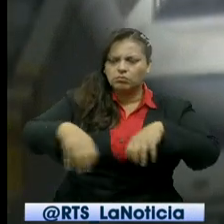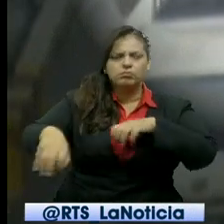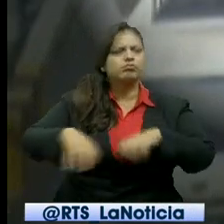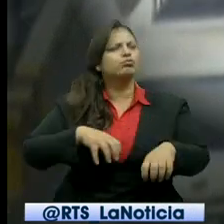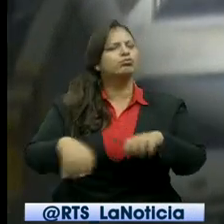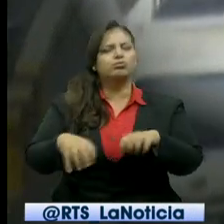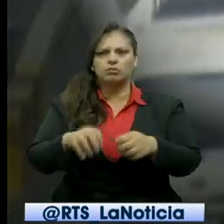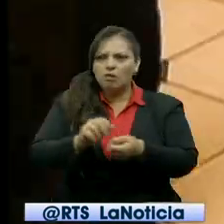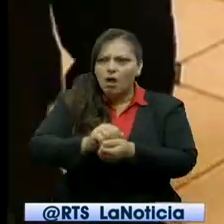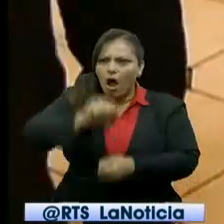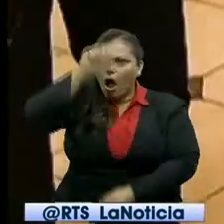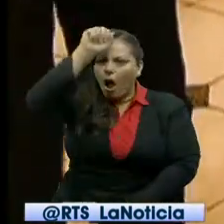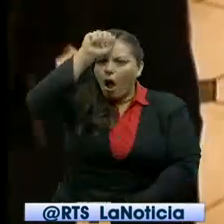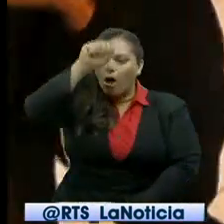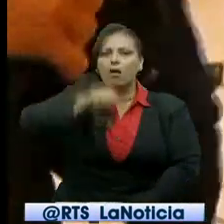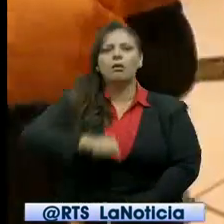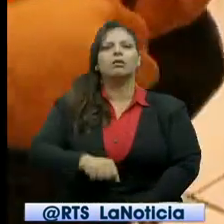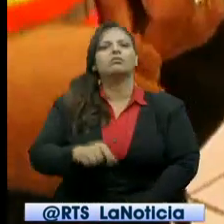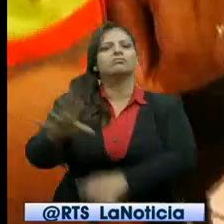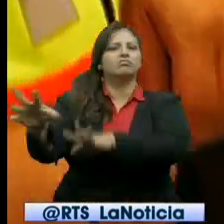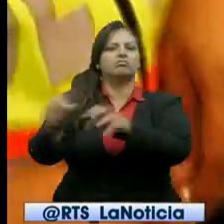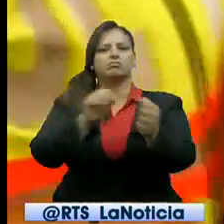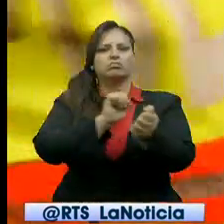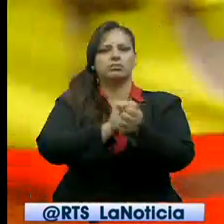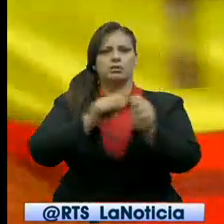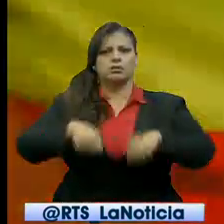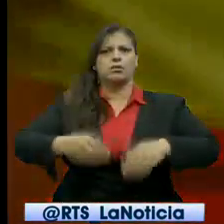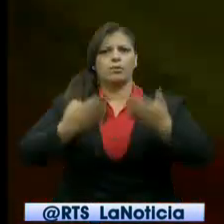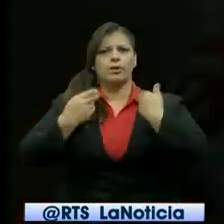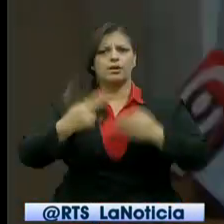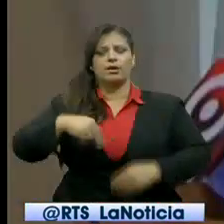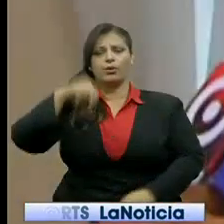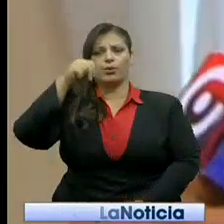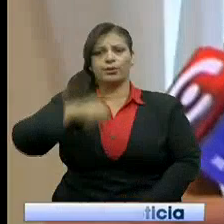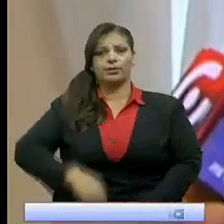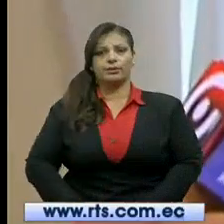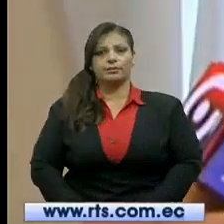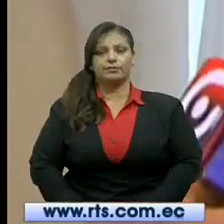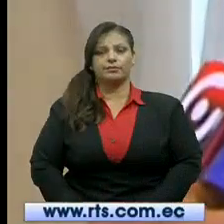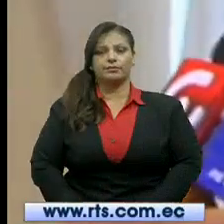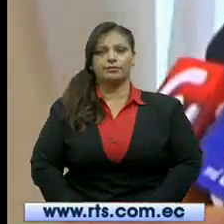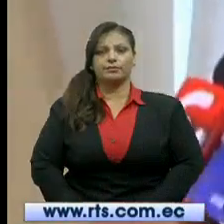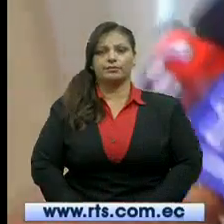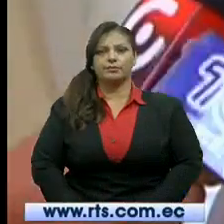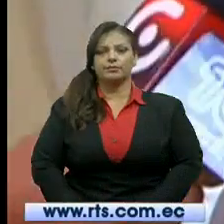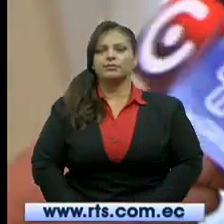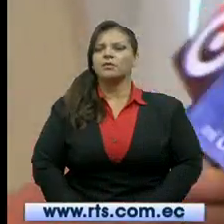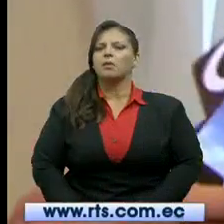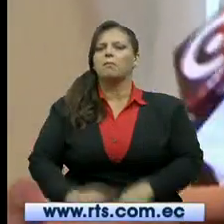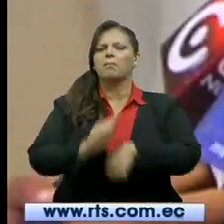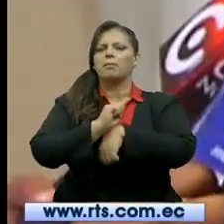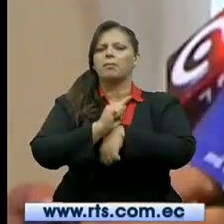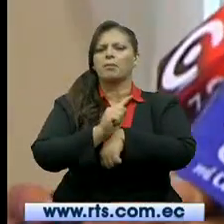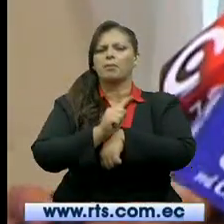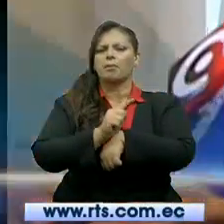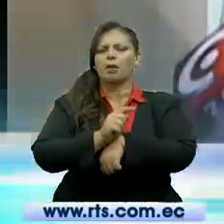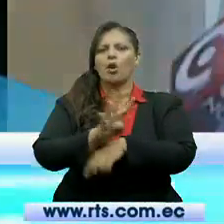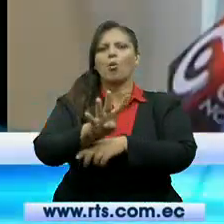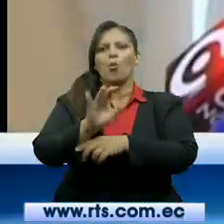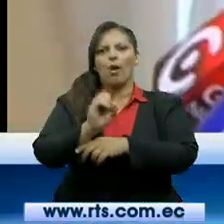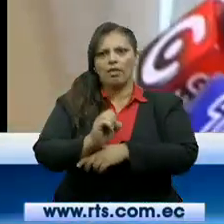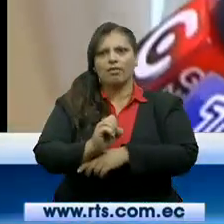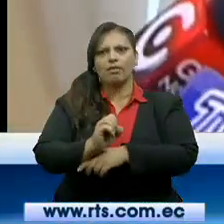de Guayaquil. Habían sentado de su vehículo en el lapso de aproximadamente unos 40 minutos y es